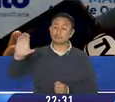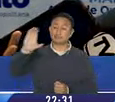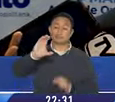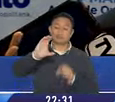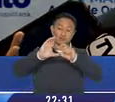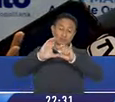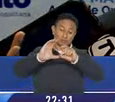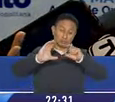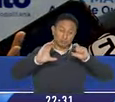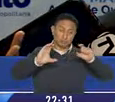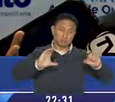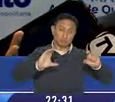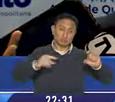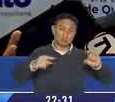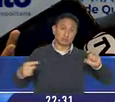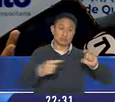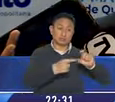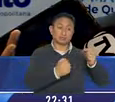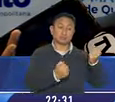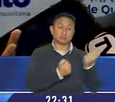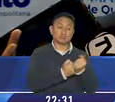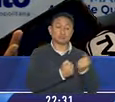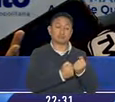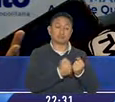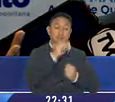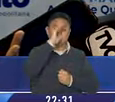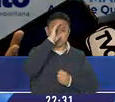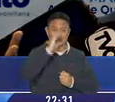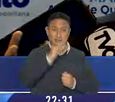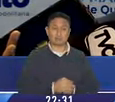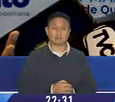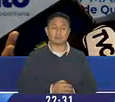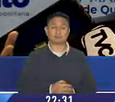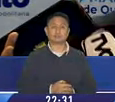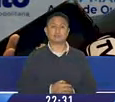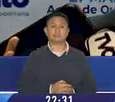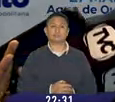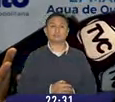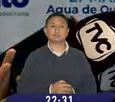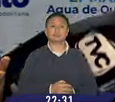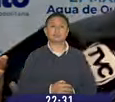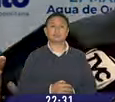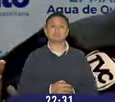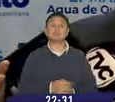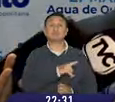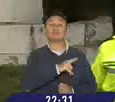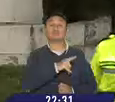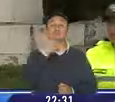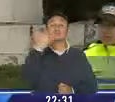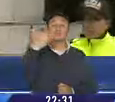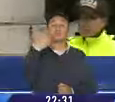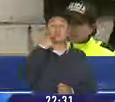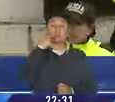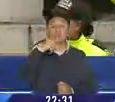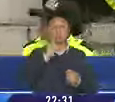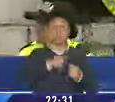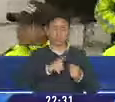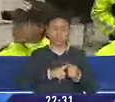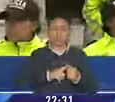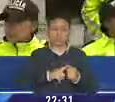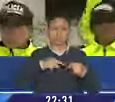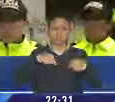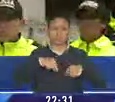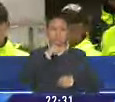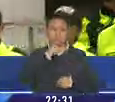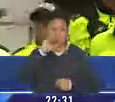un importante porcentaje para continuar fortaleciendo a la Policía Nacional. A decir del burgomaestre, a Quito también le